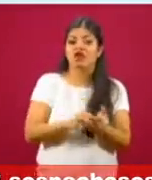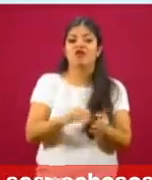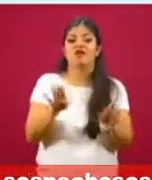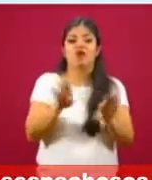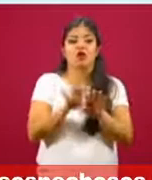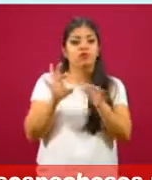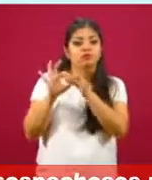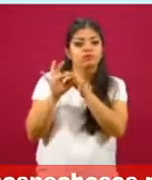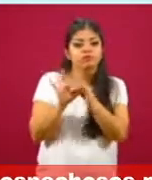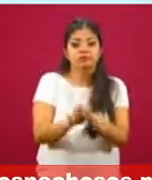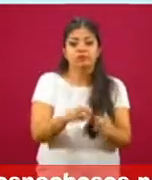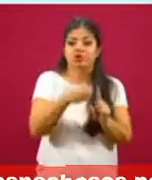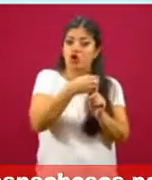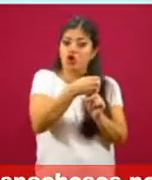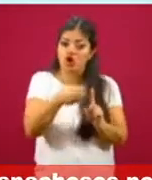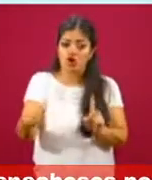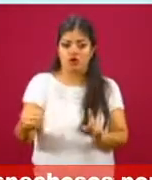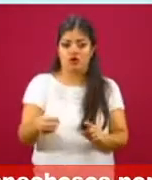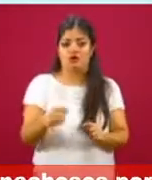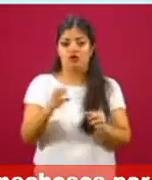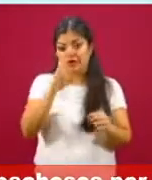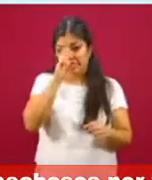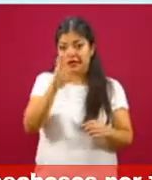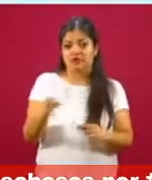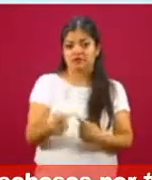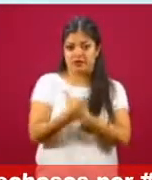coordinación y esa disciplina. La siguiente.